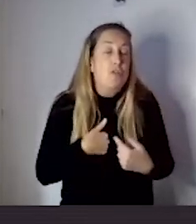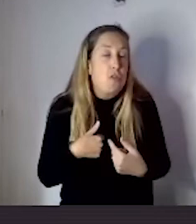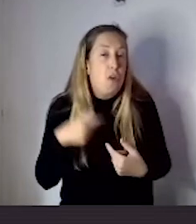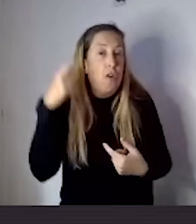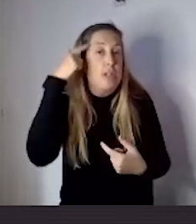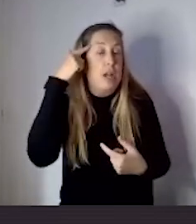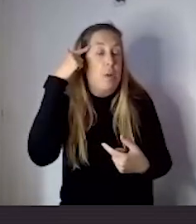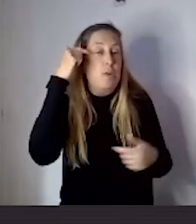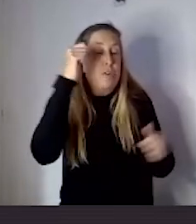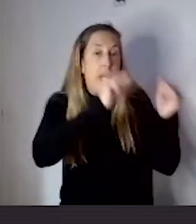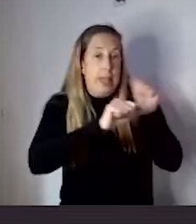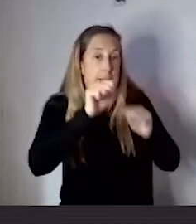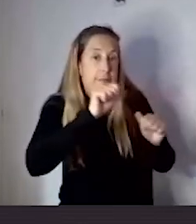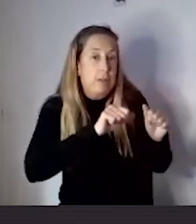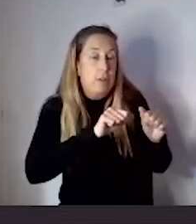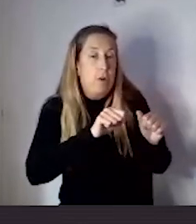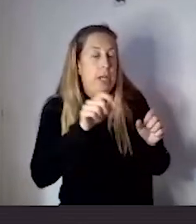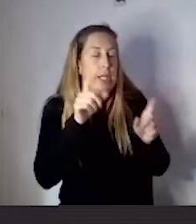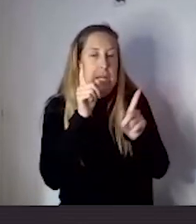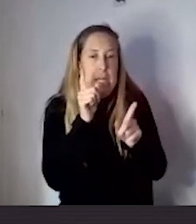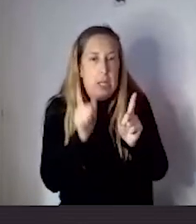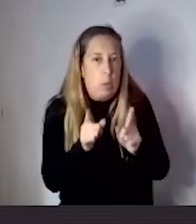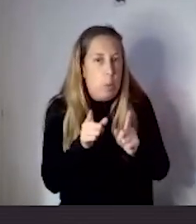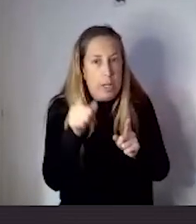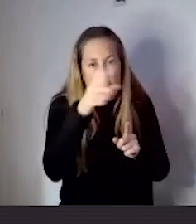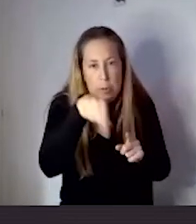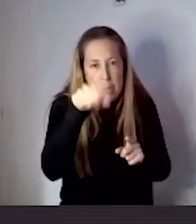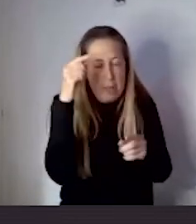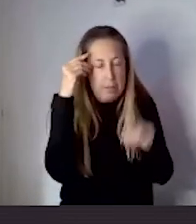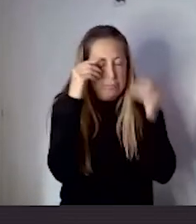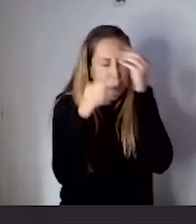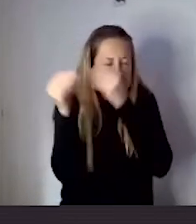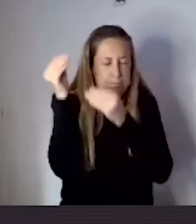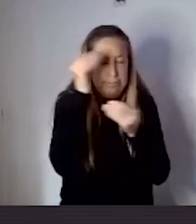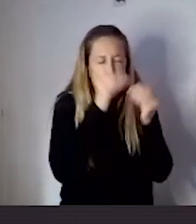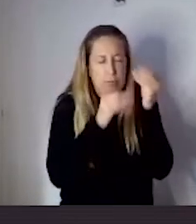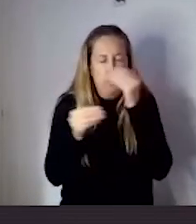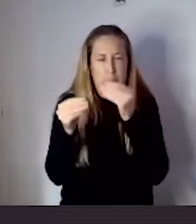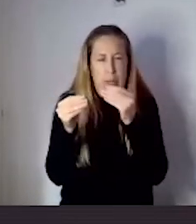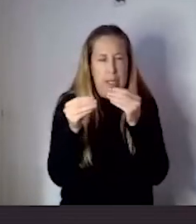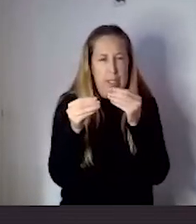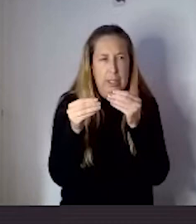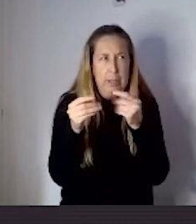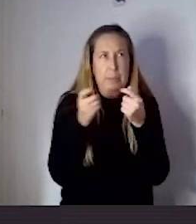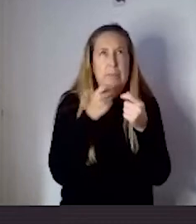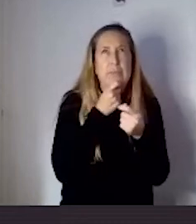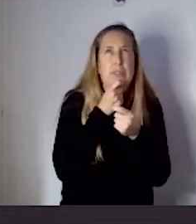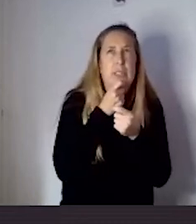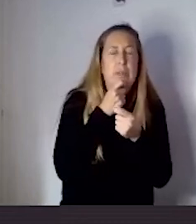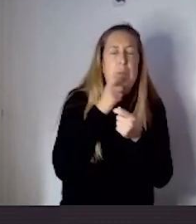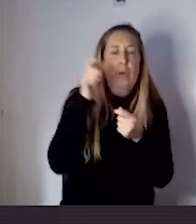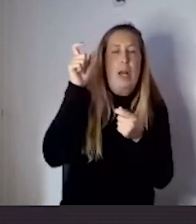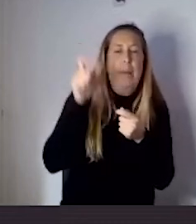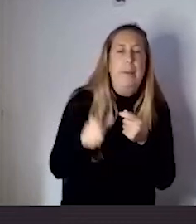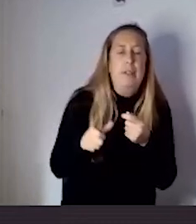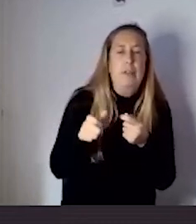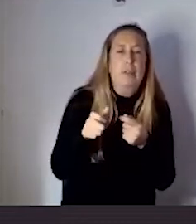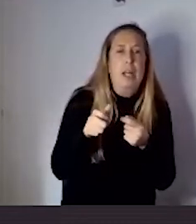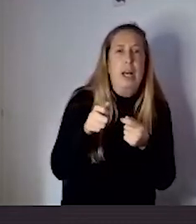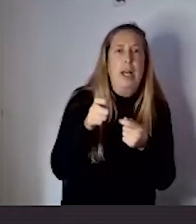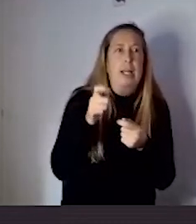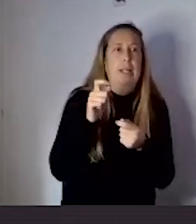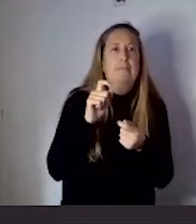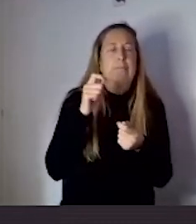las cosas que igual que usted me preocupa es qué va a pasar cuando ciertas personas van a querer estar en otra realidad que no sea